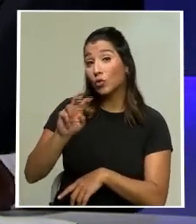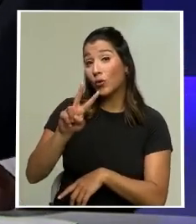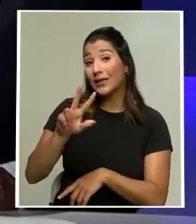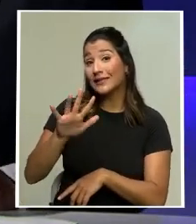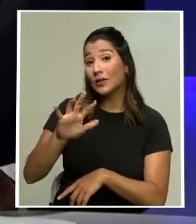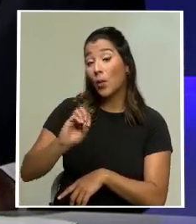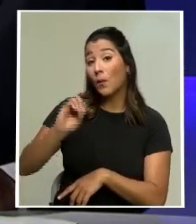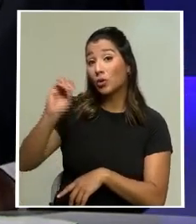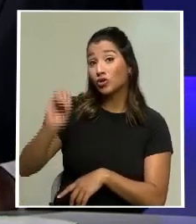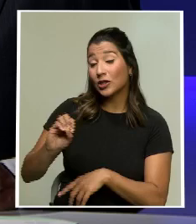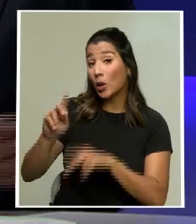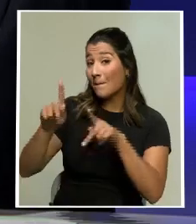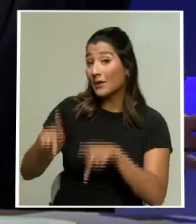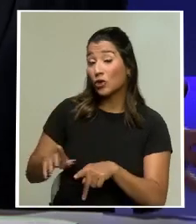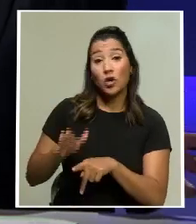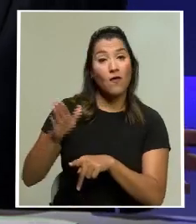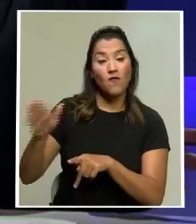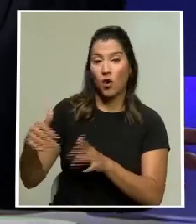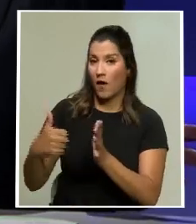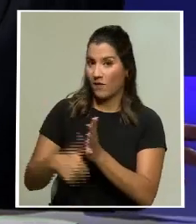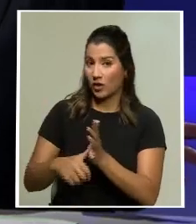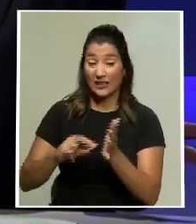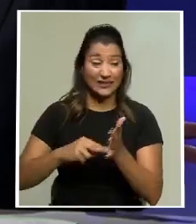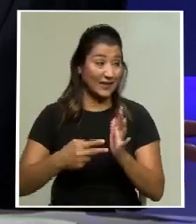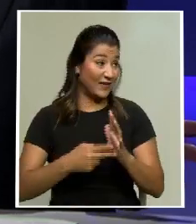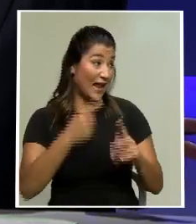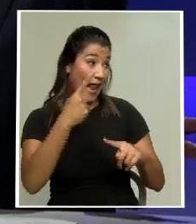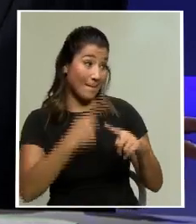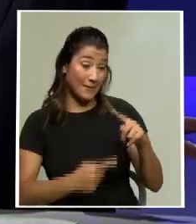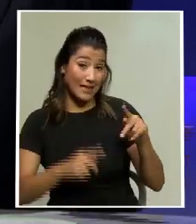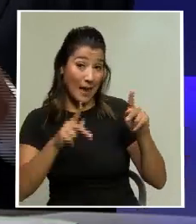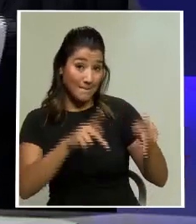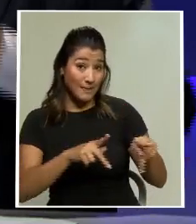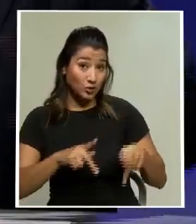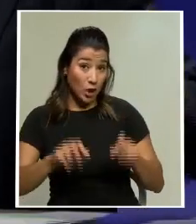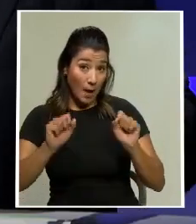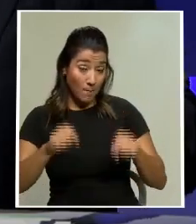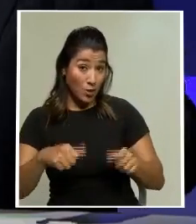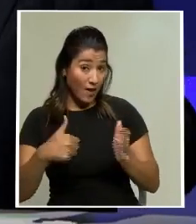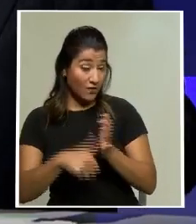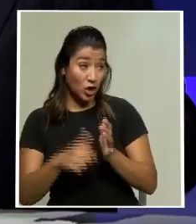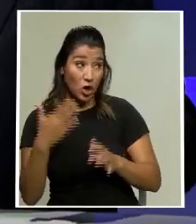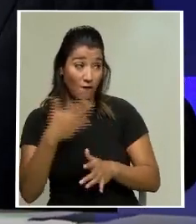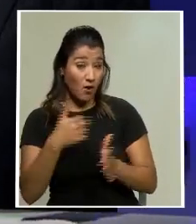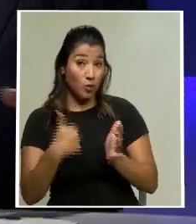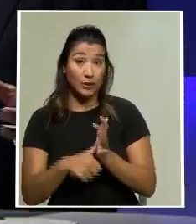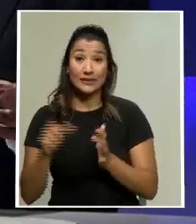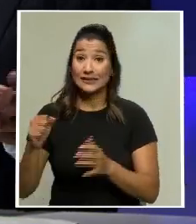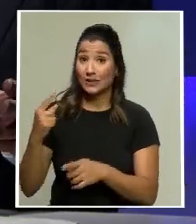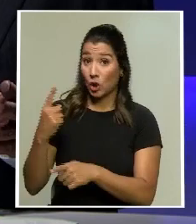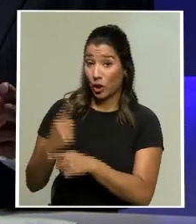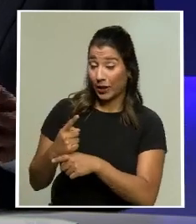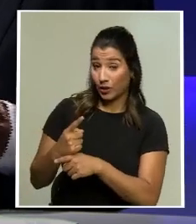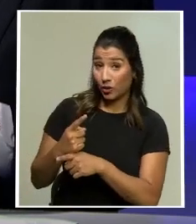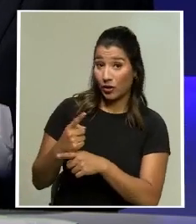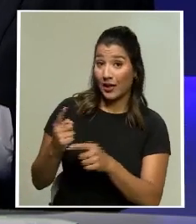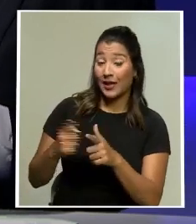50.25. La mitad, de la gente que tenía posibilidad de votar no fue a votar. Entonces